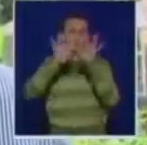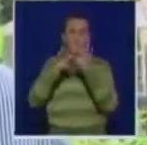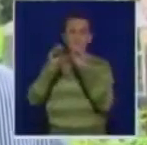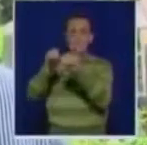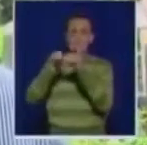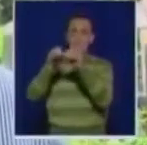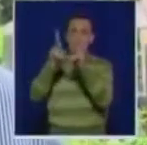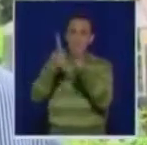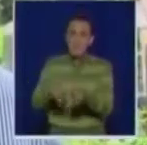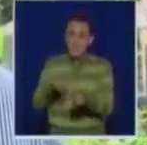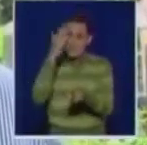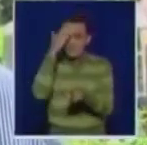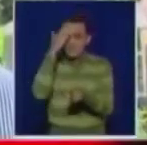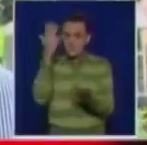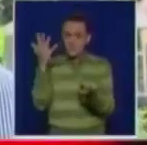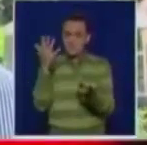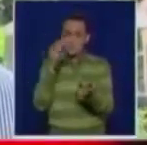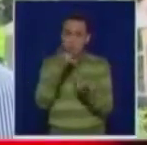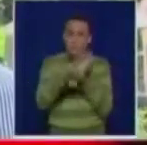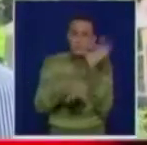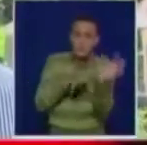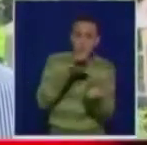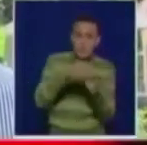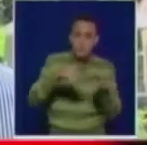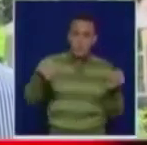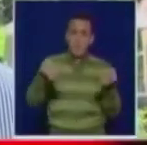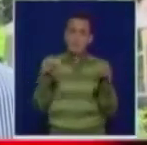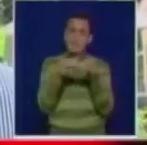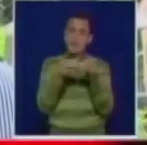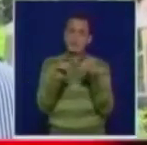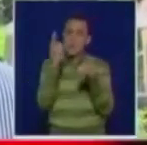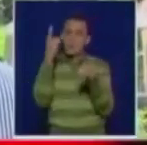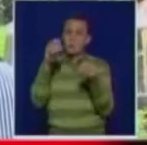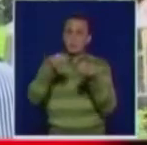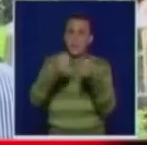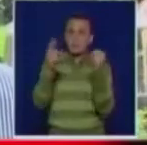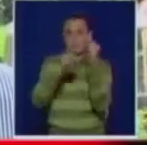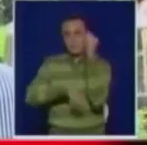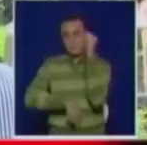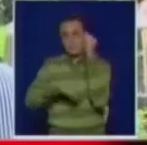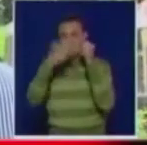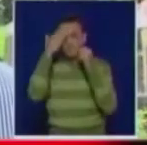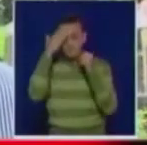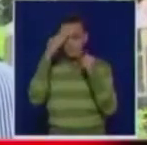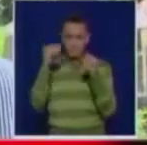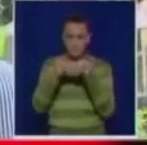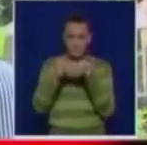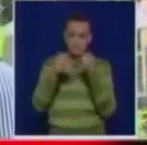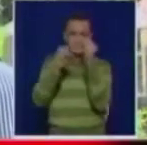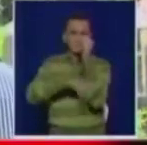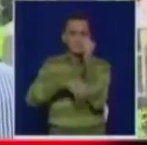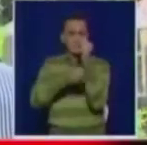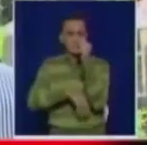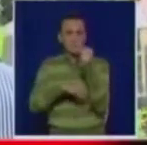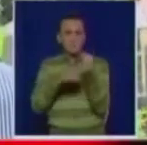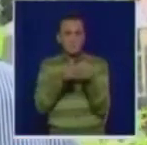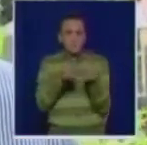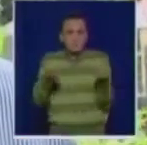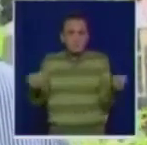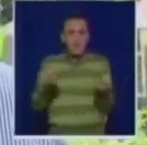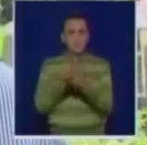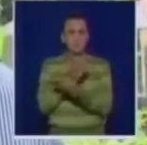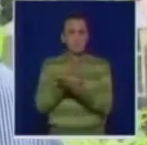gente todo lo que es el tejir, comparendos ambientales y recuperación de residuos aprovechables y aquellos que no son